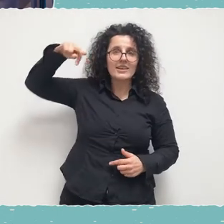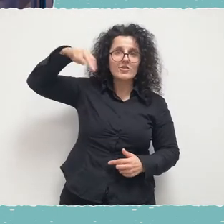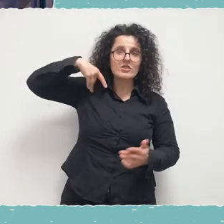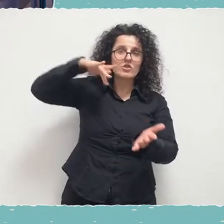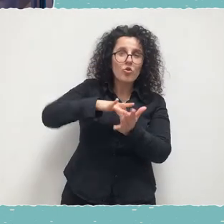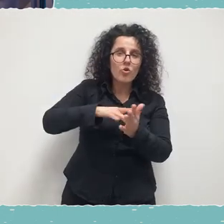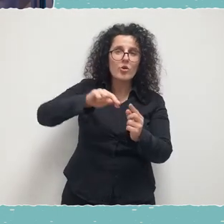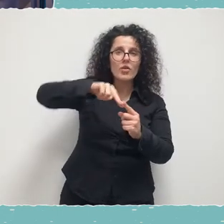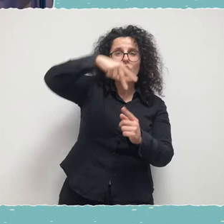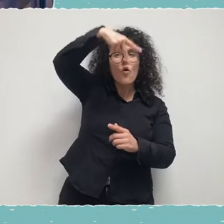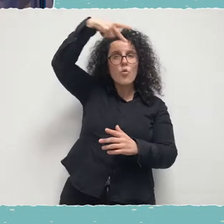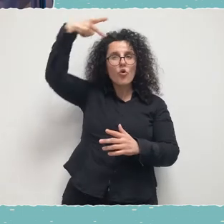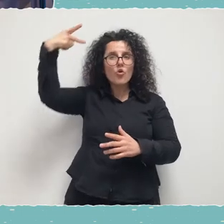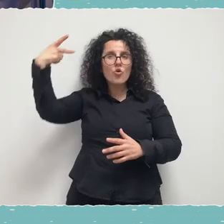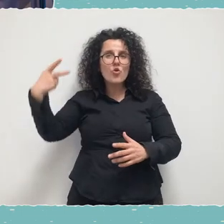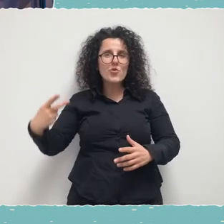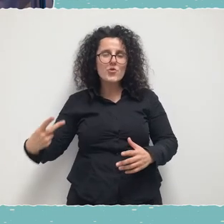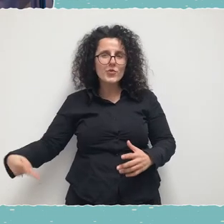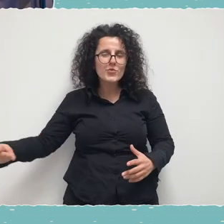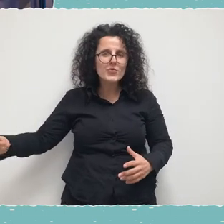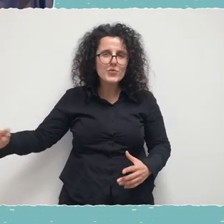en que o lobo baixou,